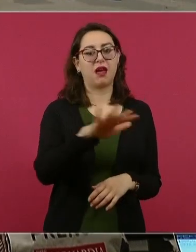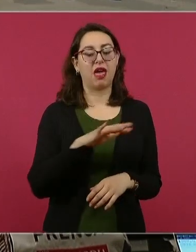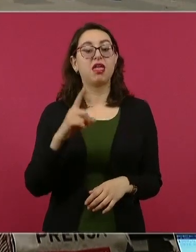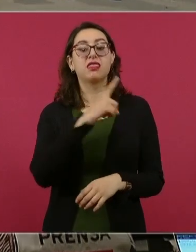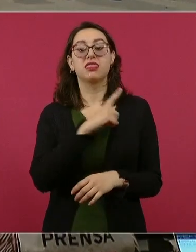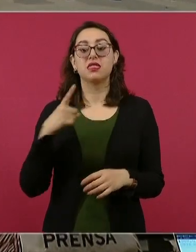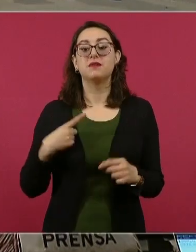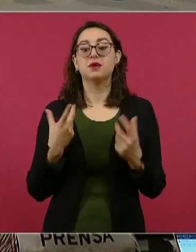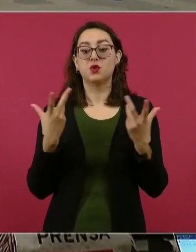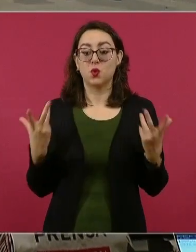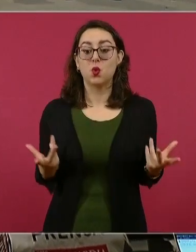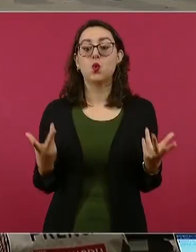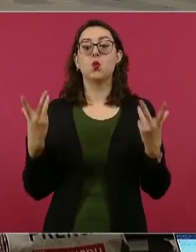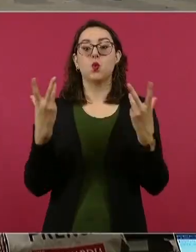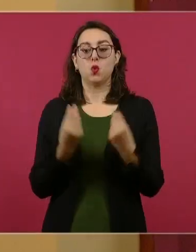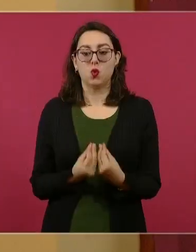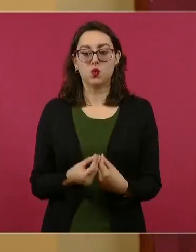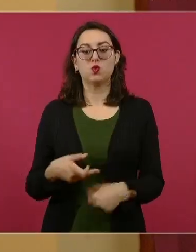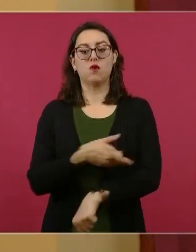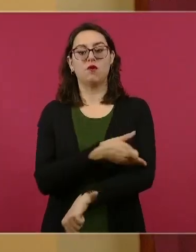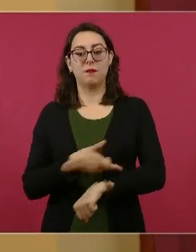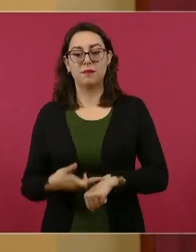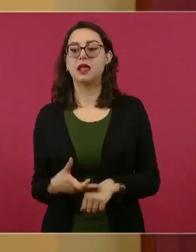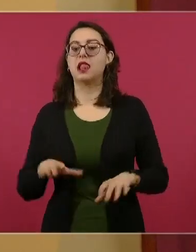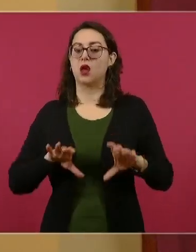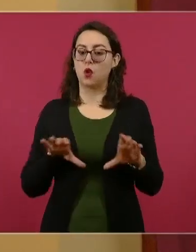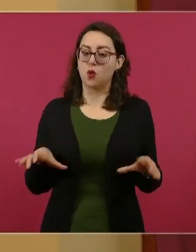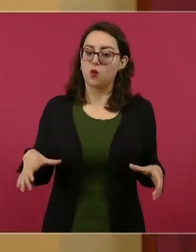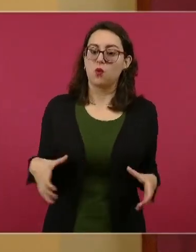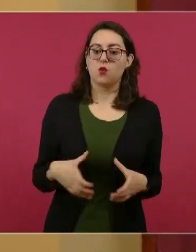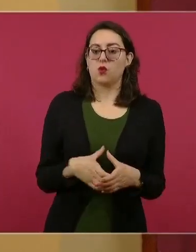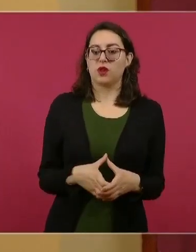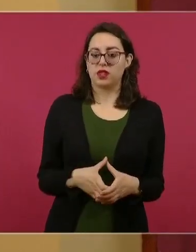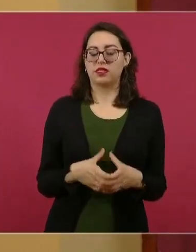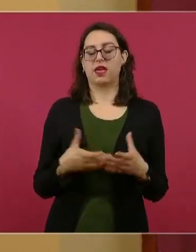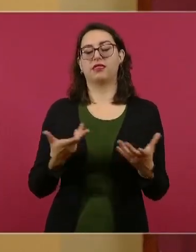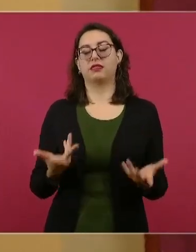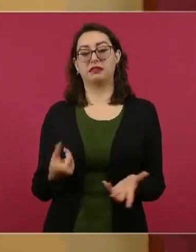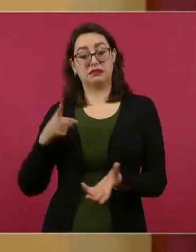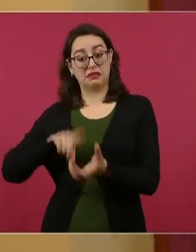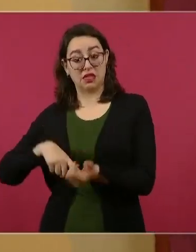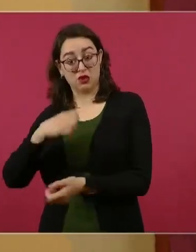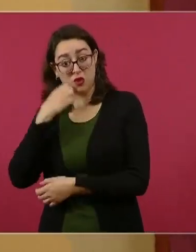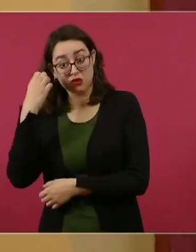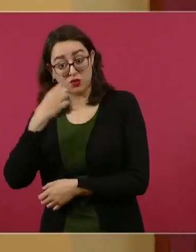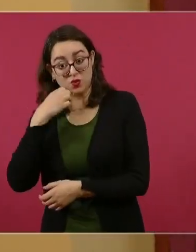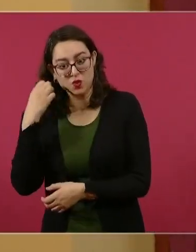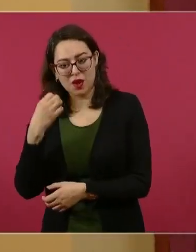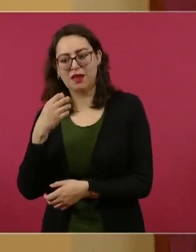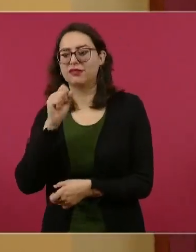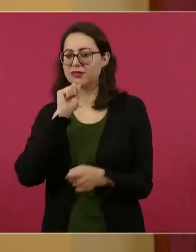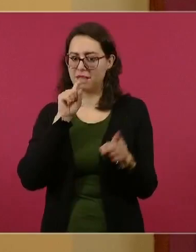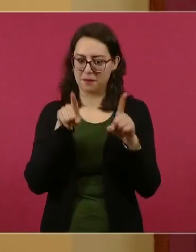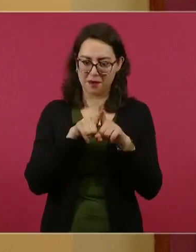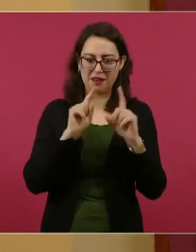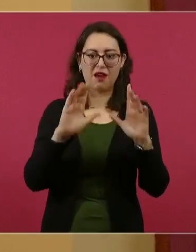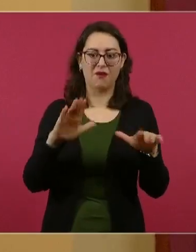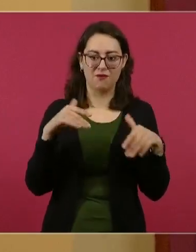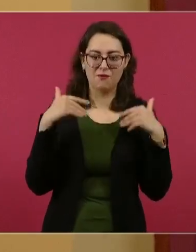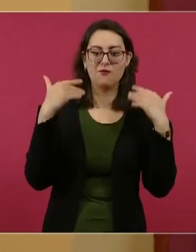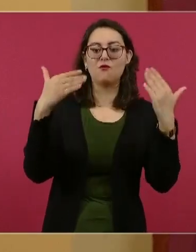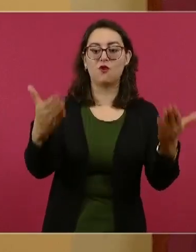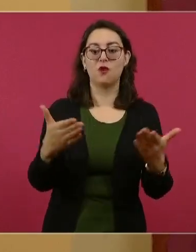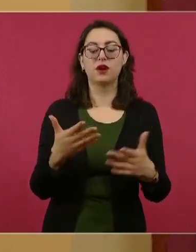trabajar actividades de prevención con la propia comunidad, que no solo sean las actividades que podamos realizar en el aula, sobre